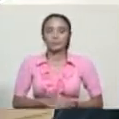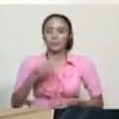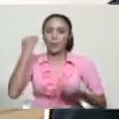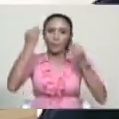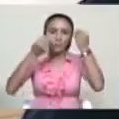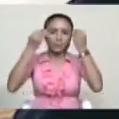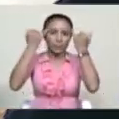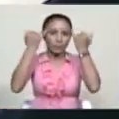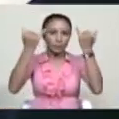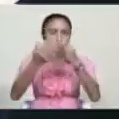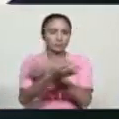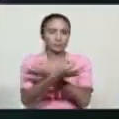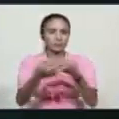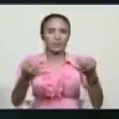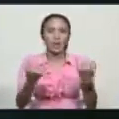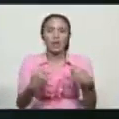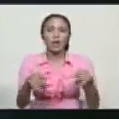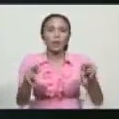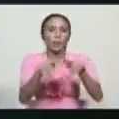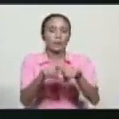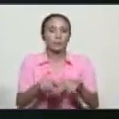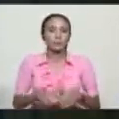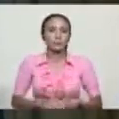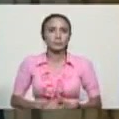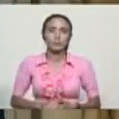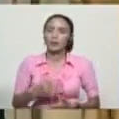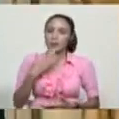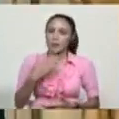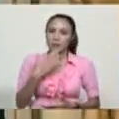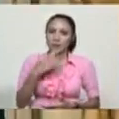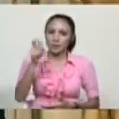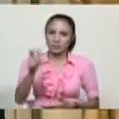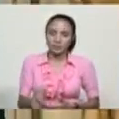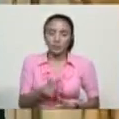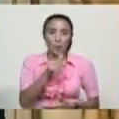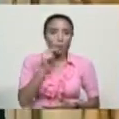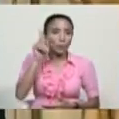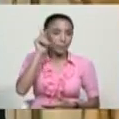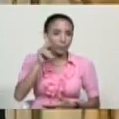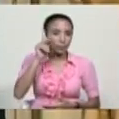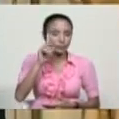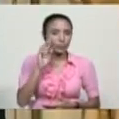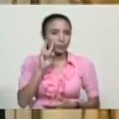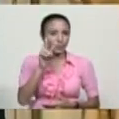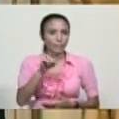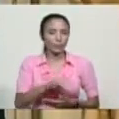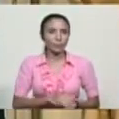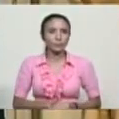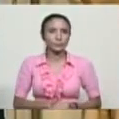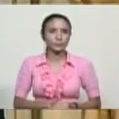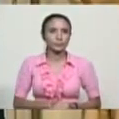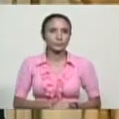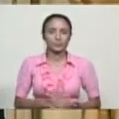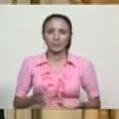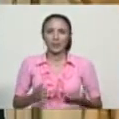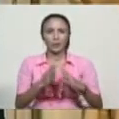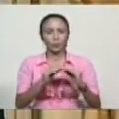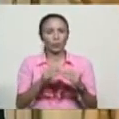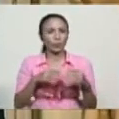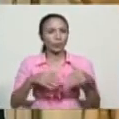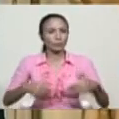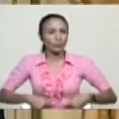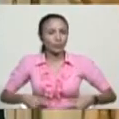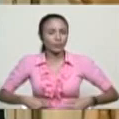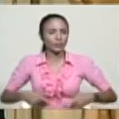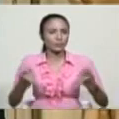pensamos de la misma manera y agradecemos mucho que el profesor Dussel, con esa fuerza perseverante